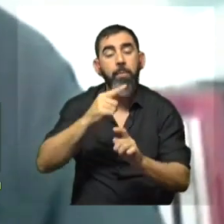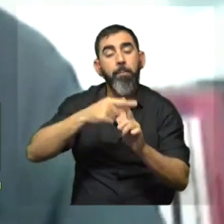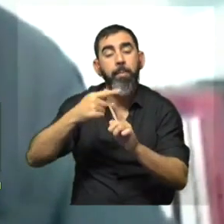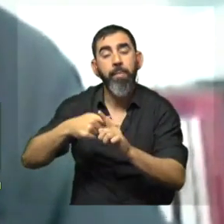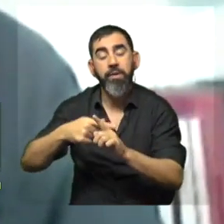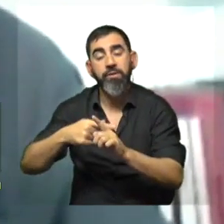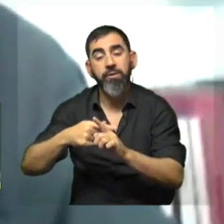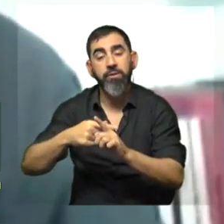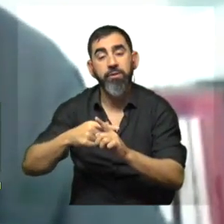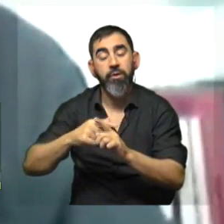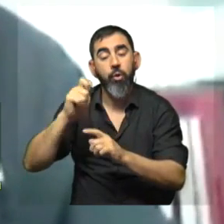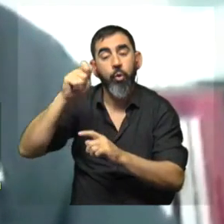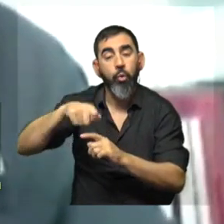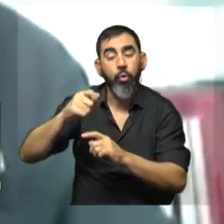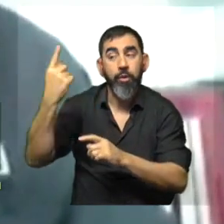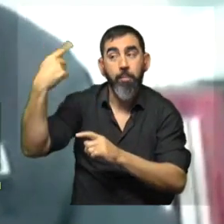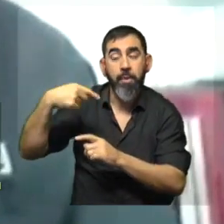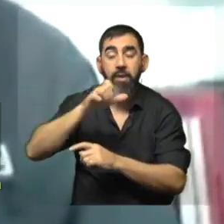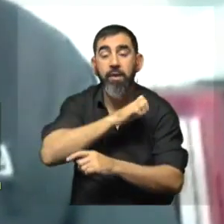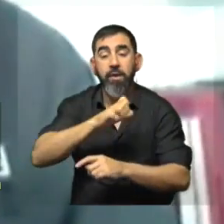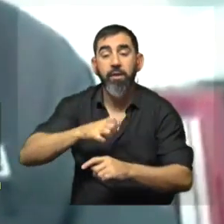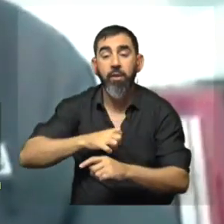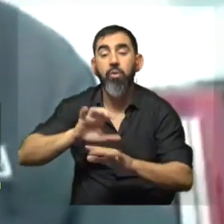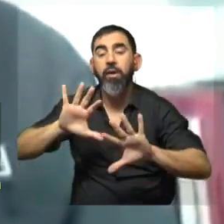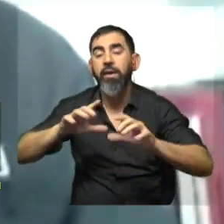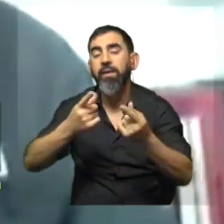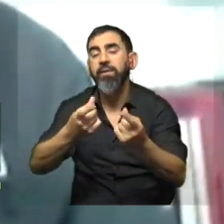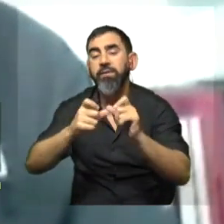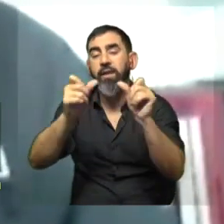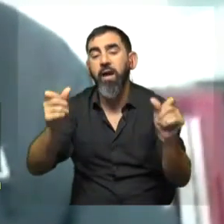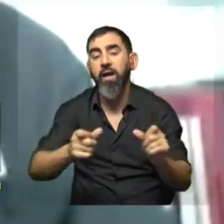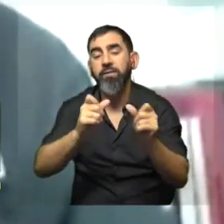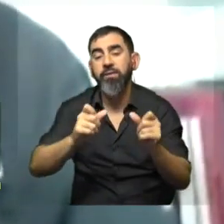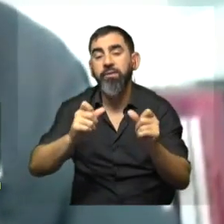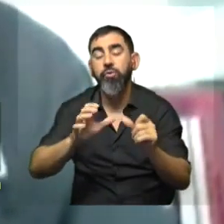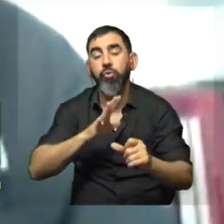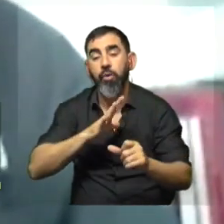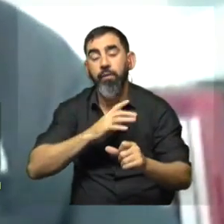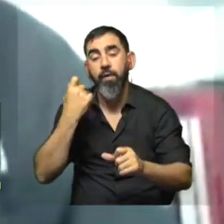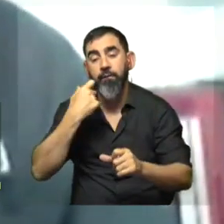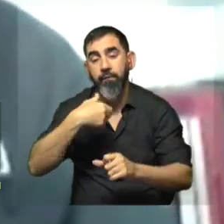Corte Interamericana le diga al Estado uruguayo qué cosas tiene que hacer todavía.